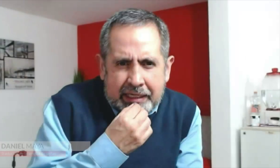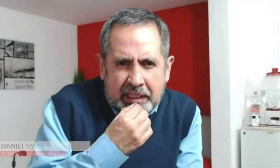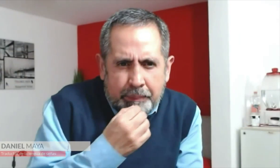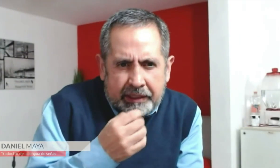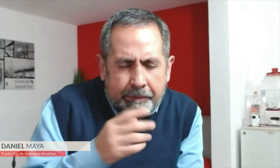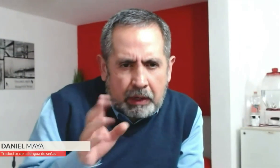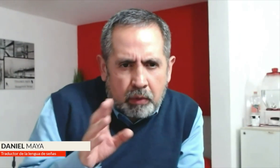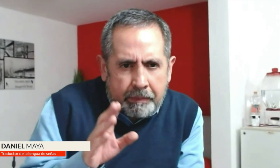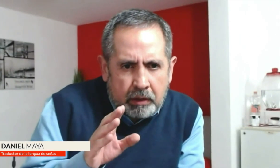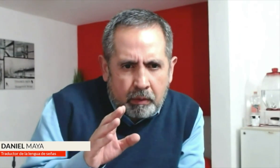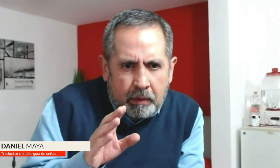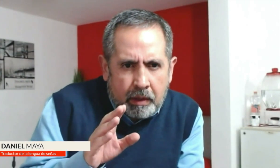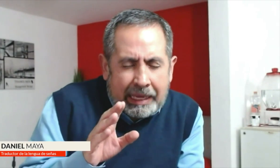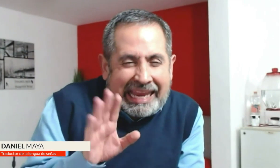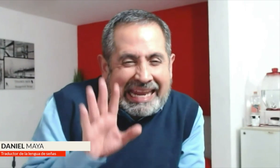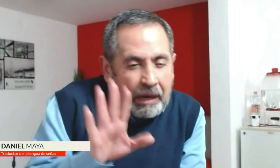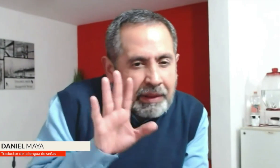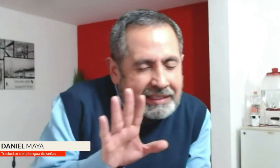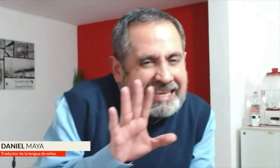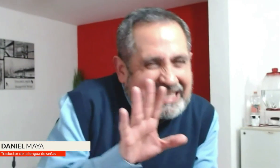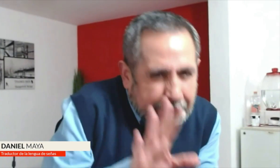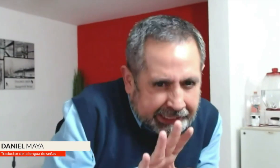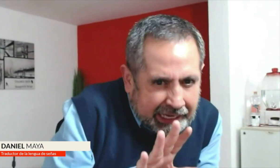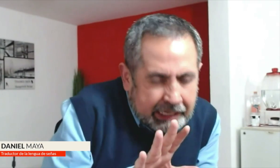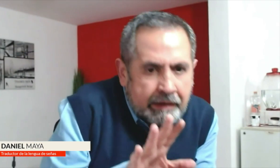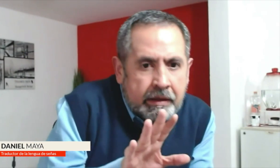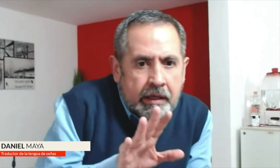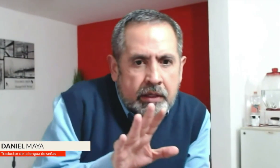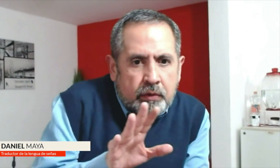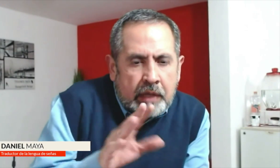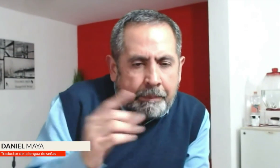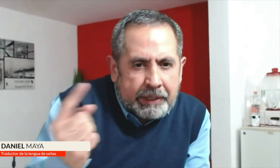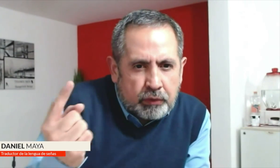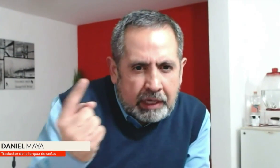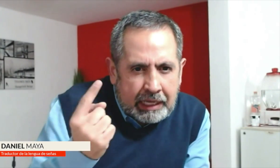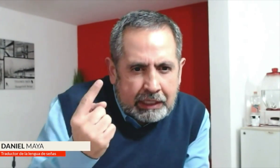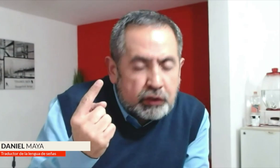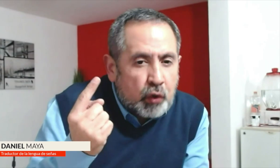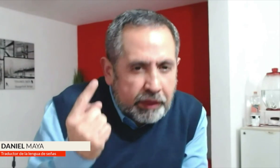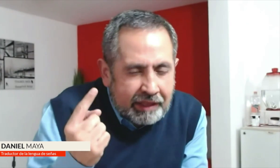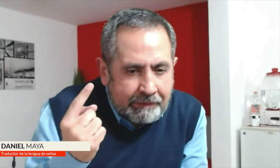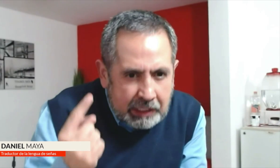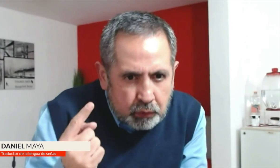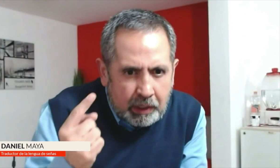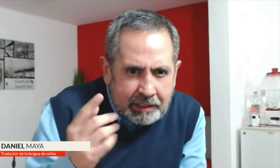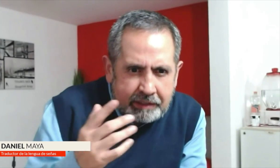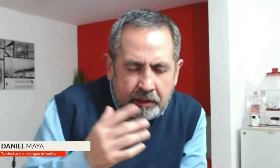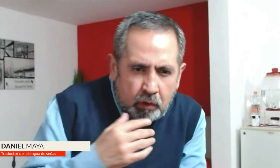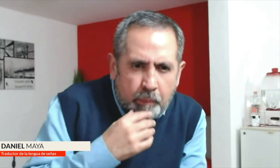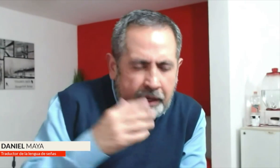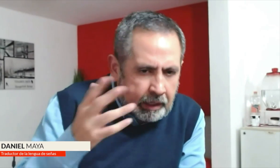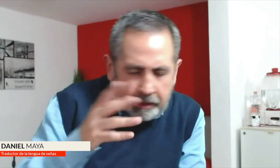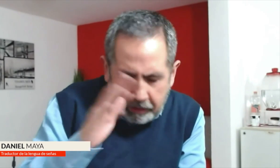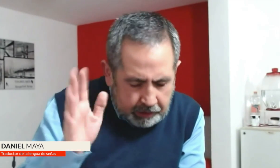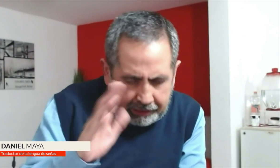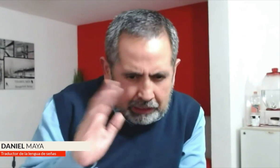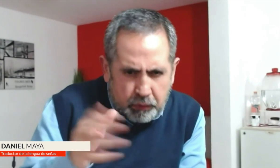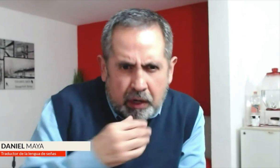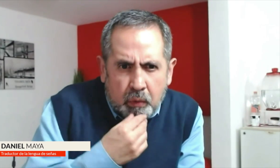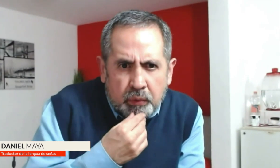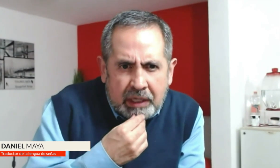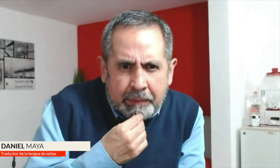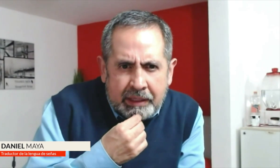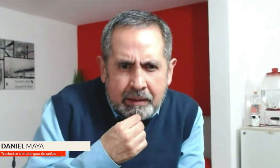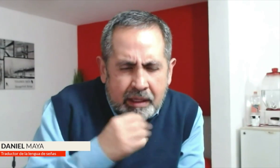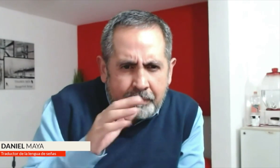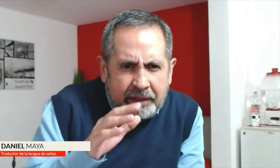meses interpretar para un evento en lengua de señas americana, y una persona sorda de Venezuela se acercó para que le